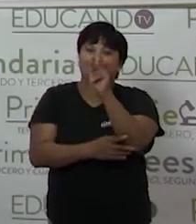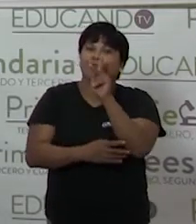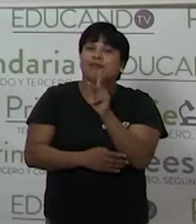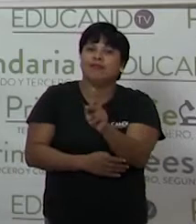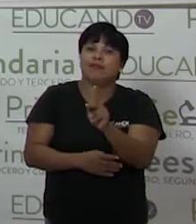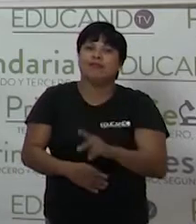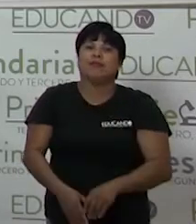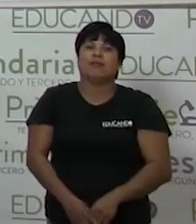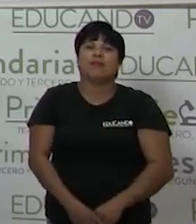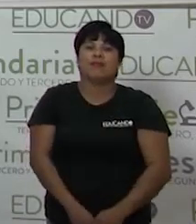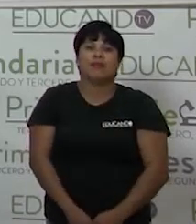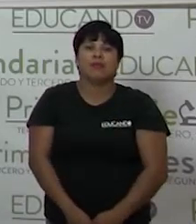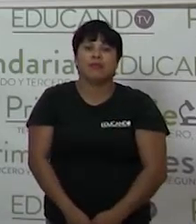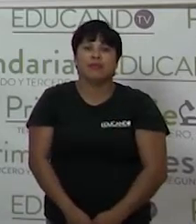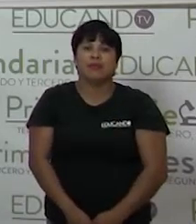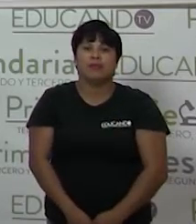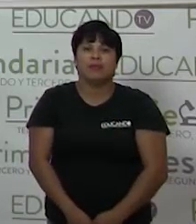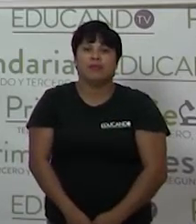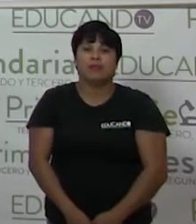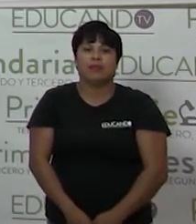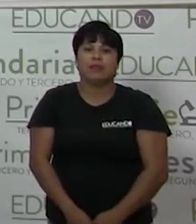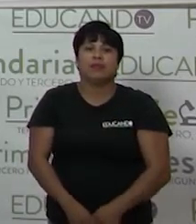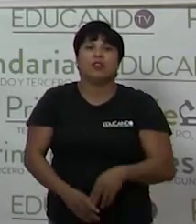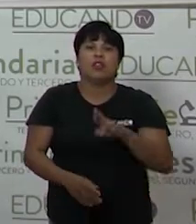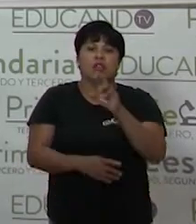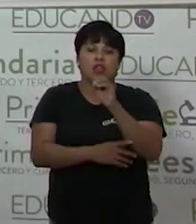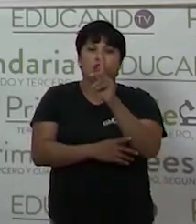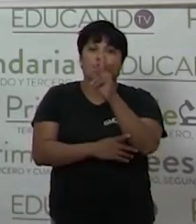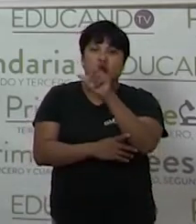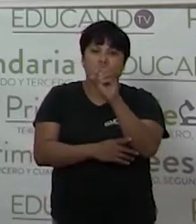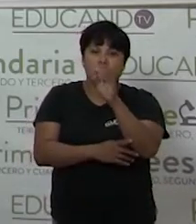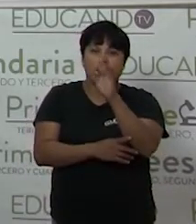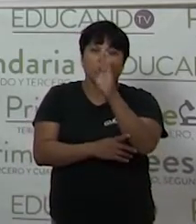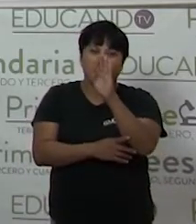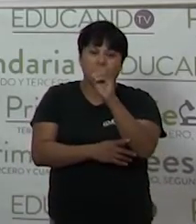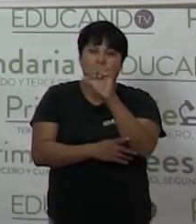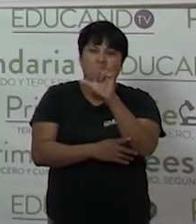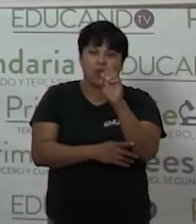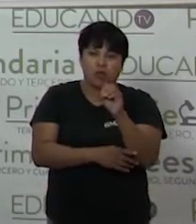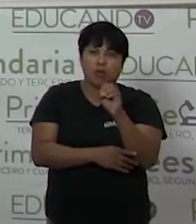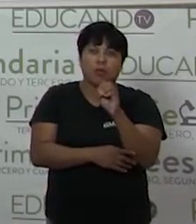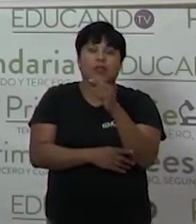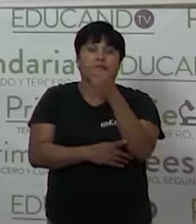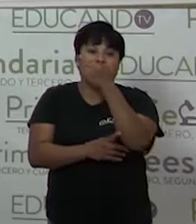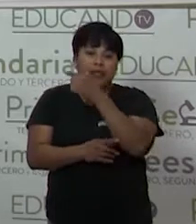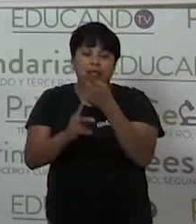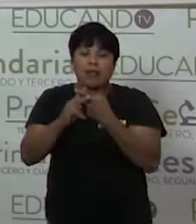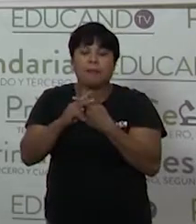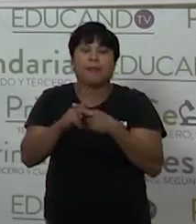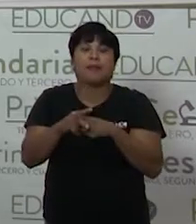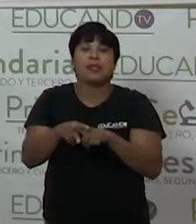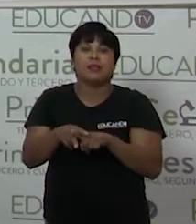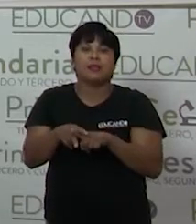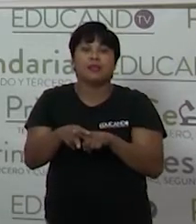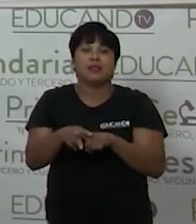royo voy yo empieza